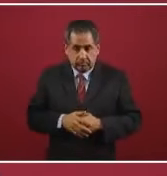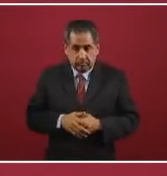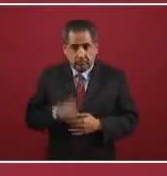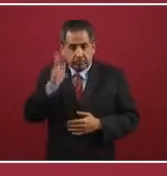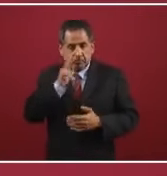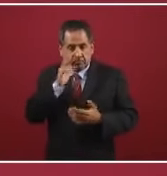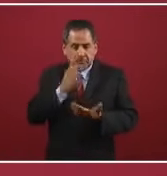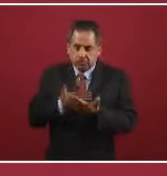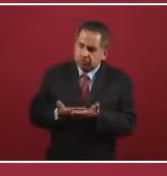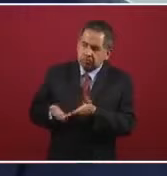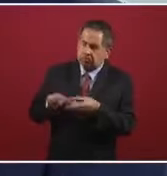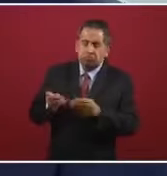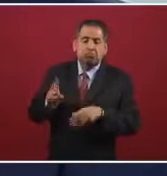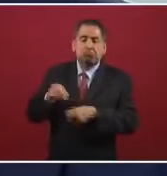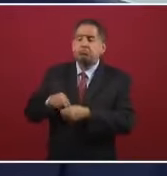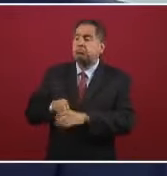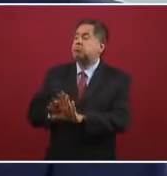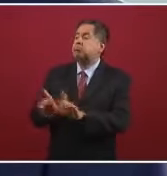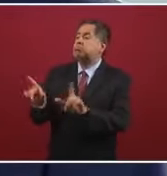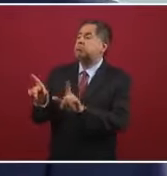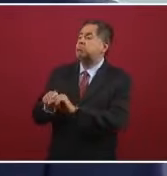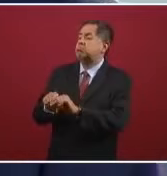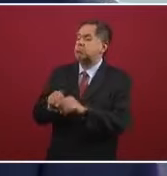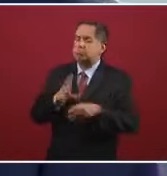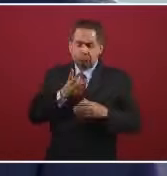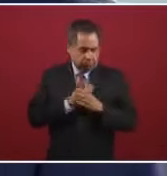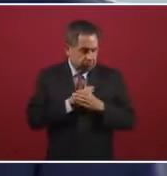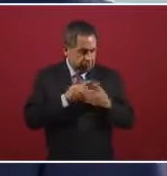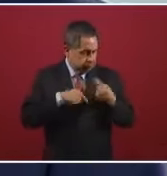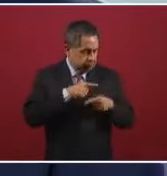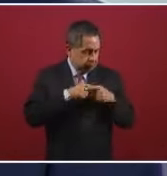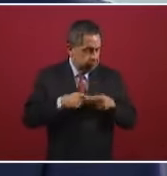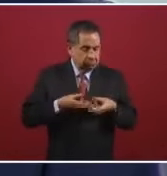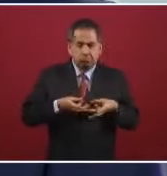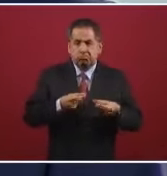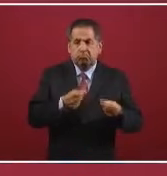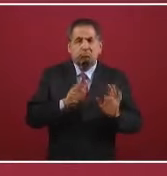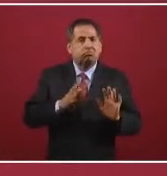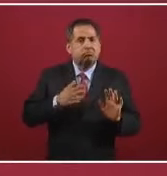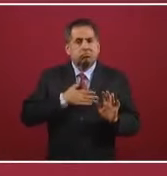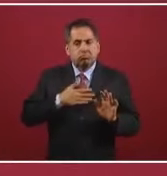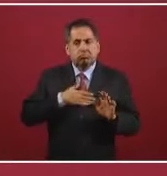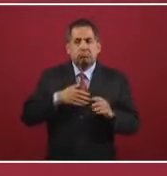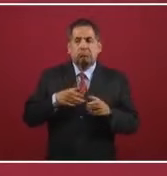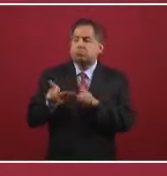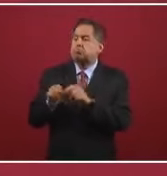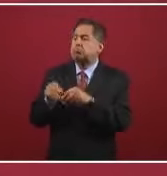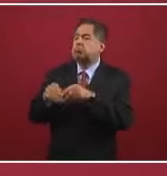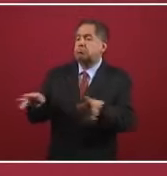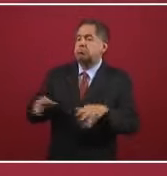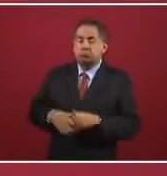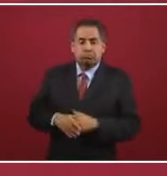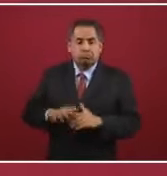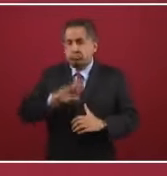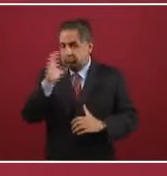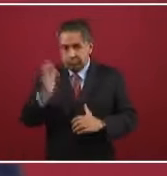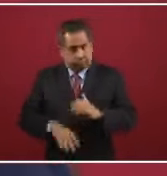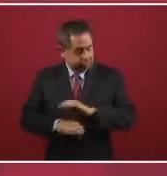pruebas, nada más en lo interno y dar cifras generales. Eso se